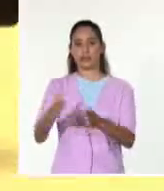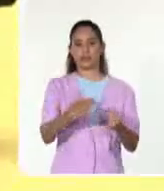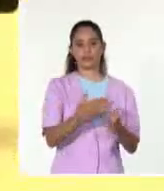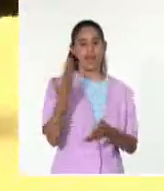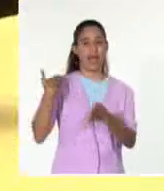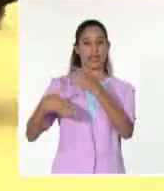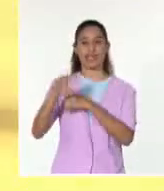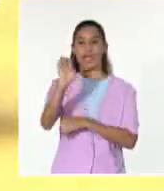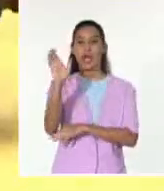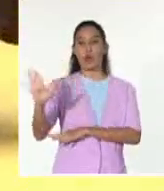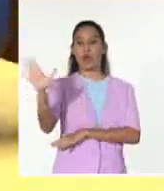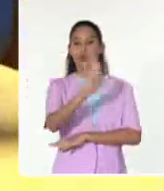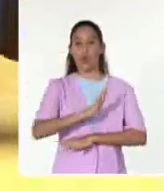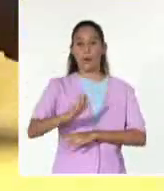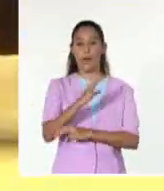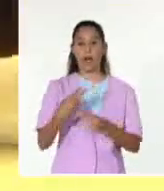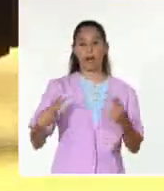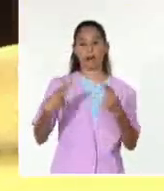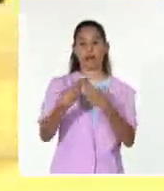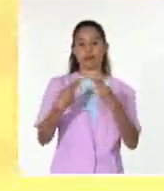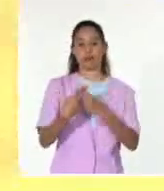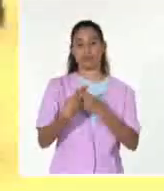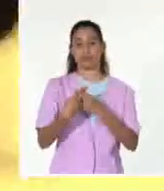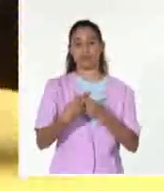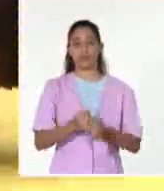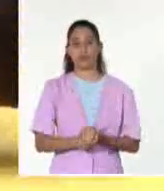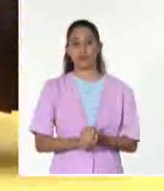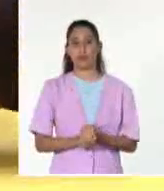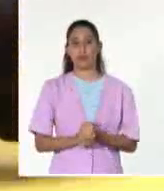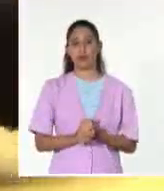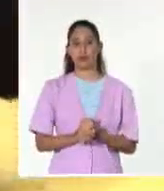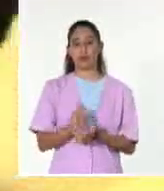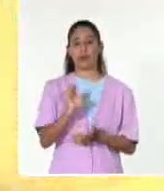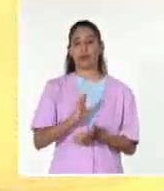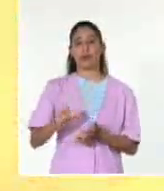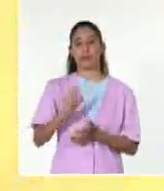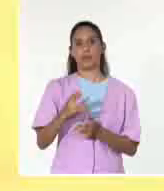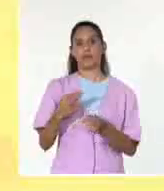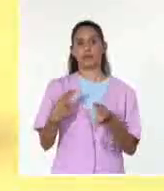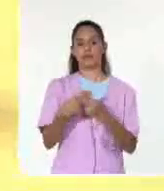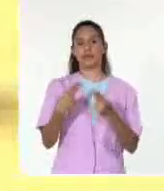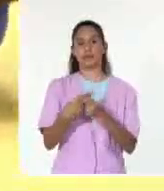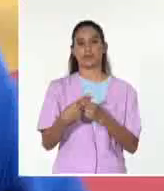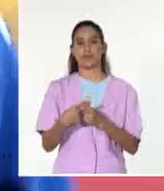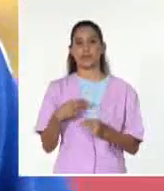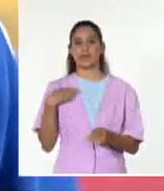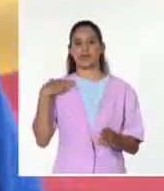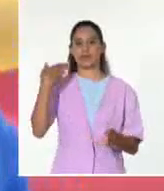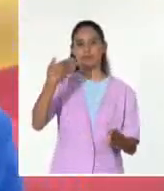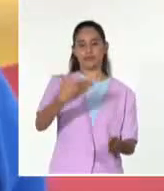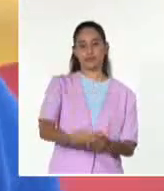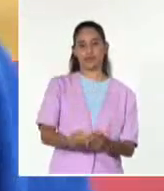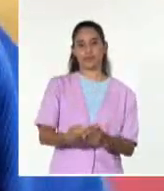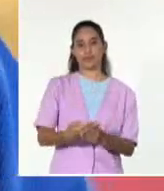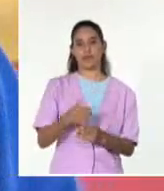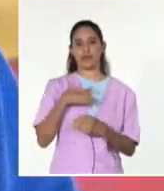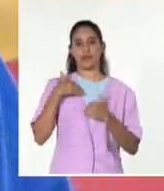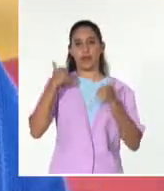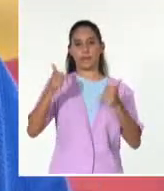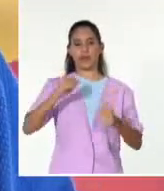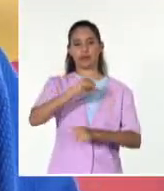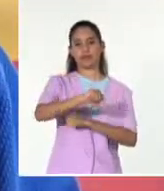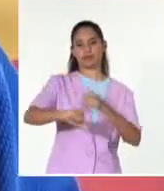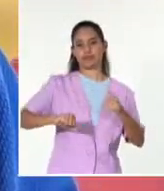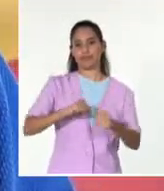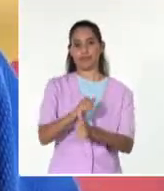en la competencia del circuito europeo, que creo que es el principal nivel del judo, lo que nos sirvió para llegar a los Juegos Centroamericanos, los cuales afrontamos y pude lograr la medalla de oro. En mi